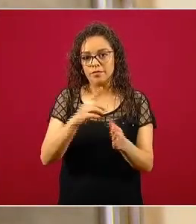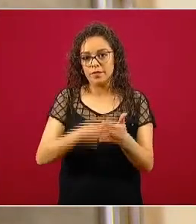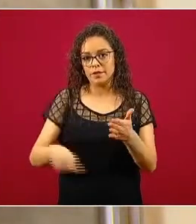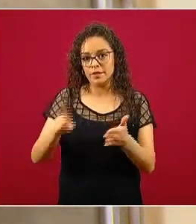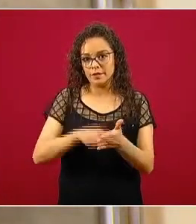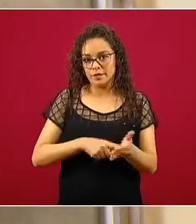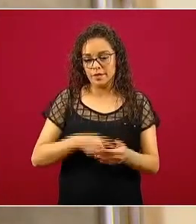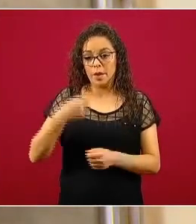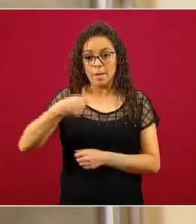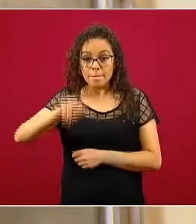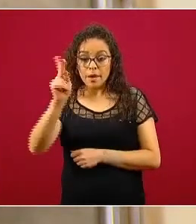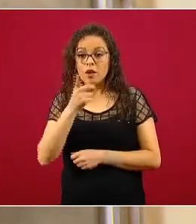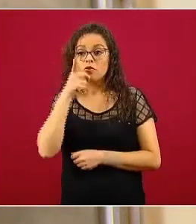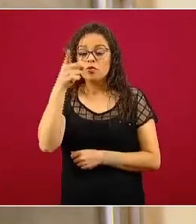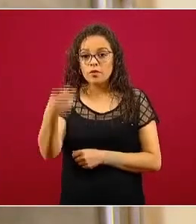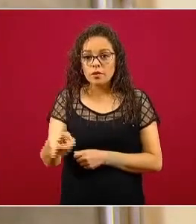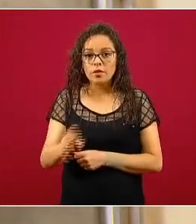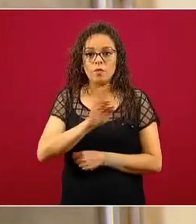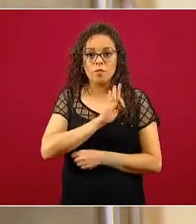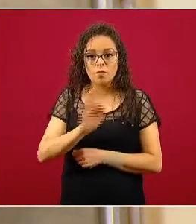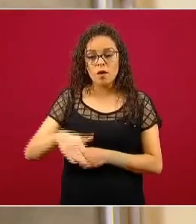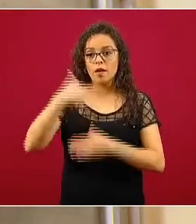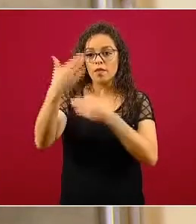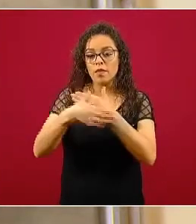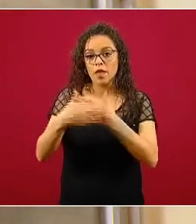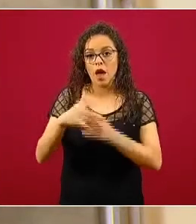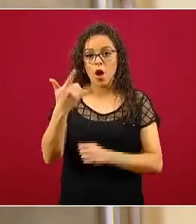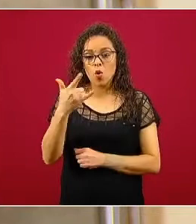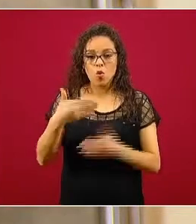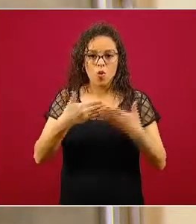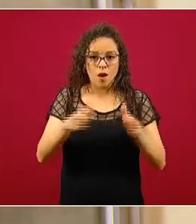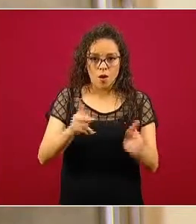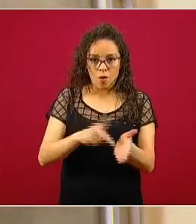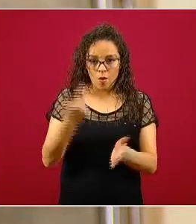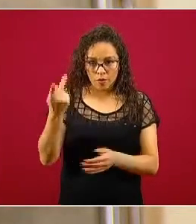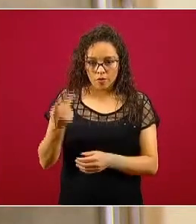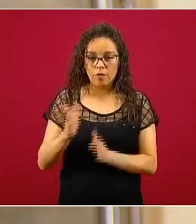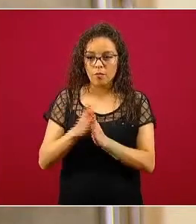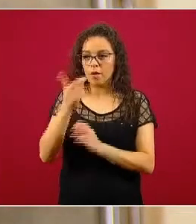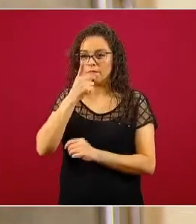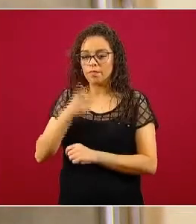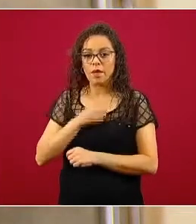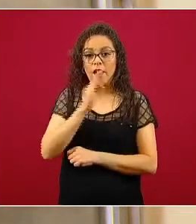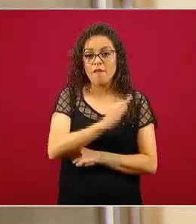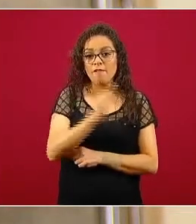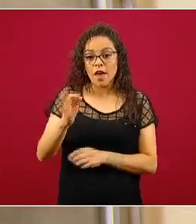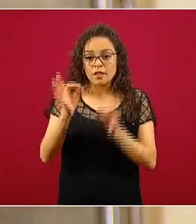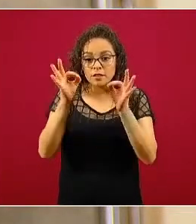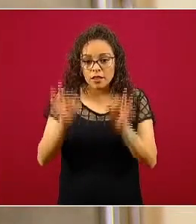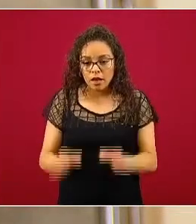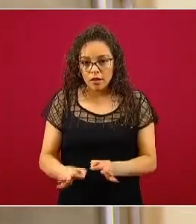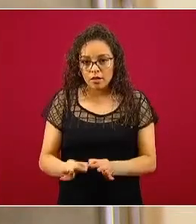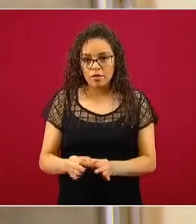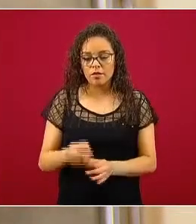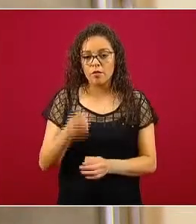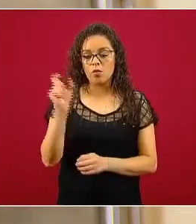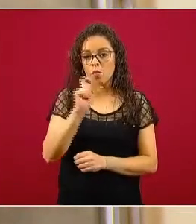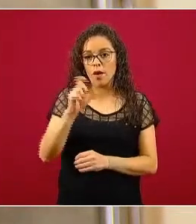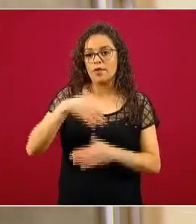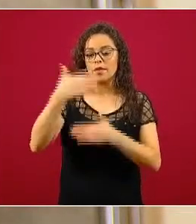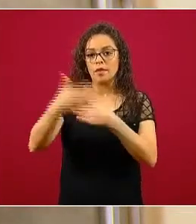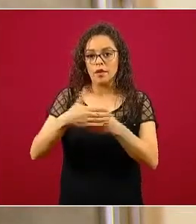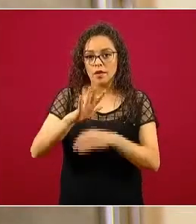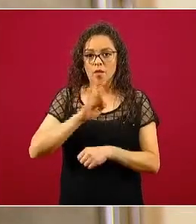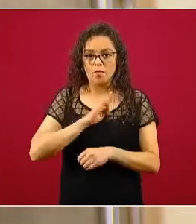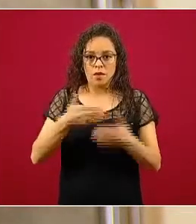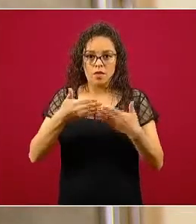están comentando que se puede retomar en julio. Si nos puede dar ya la fecha específica que ha platicado con la gente de la Liga MX en cuanto a retomar